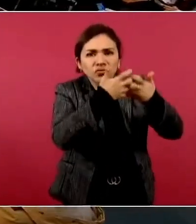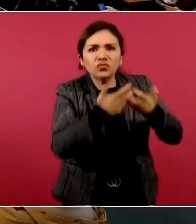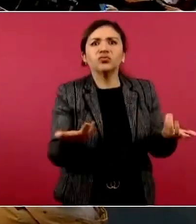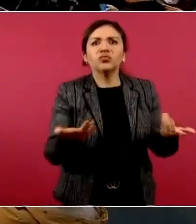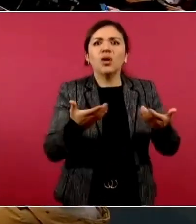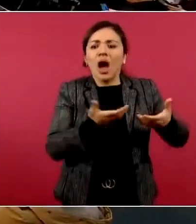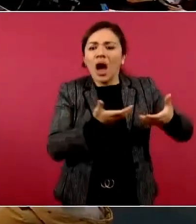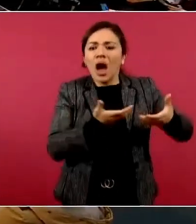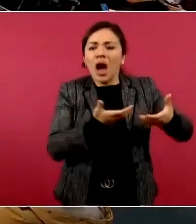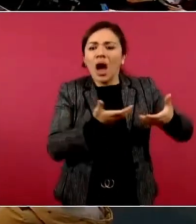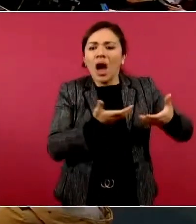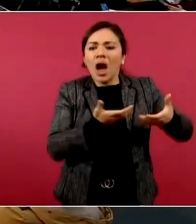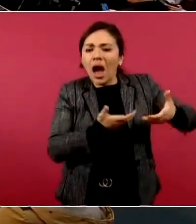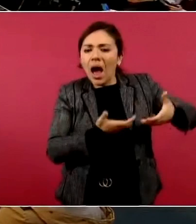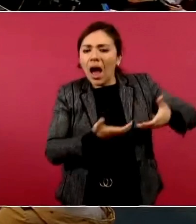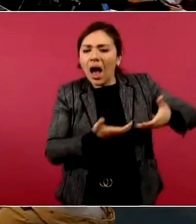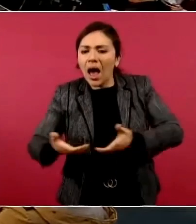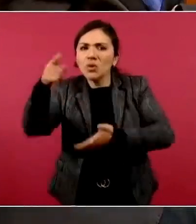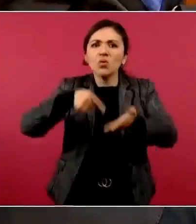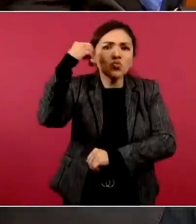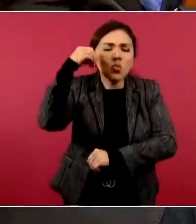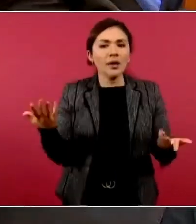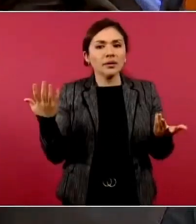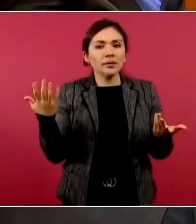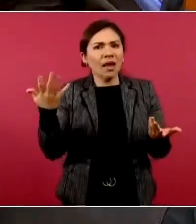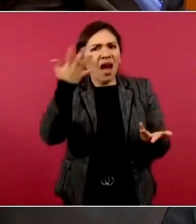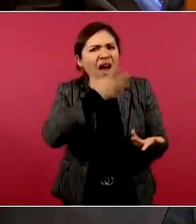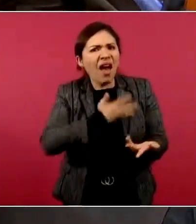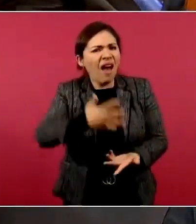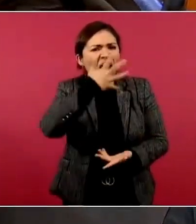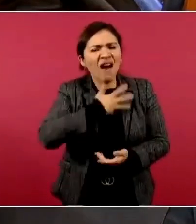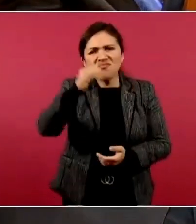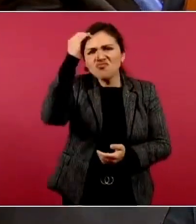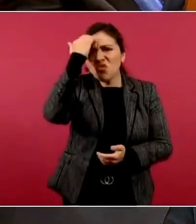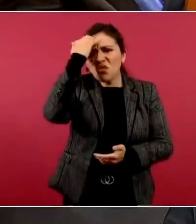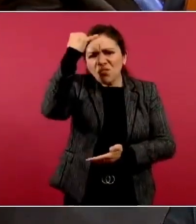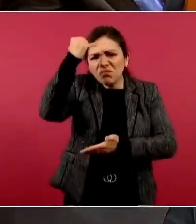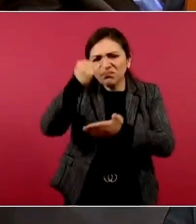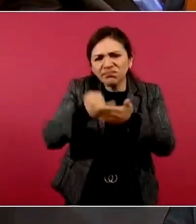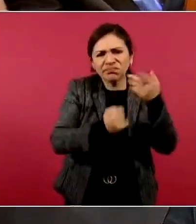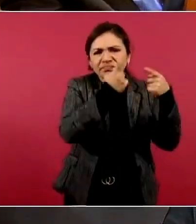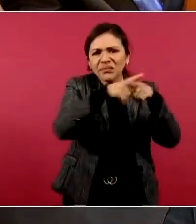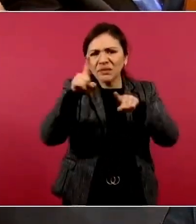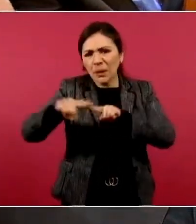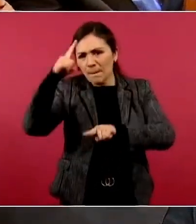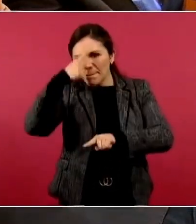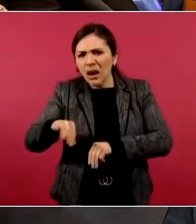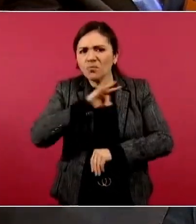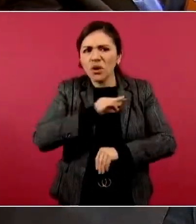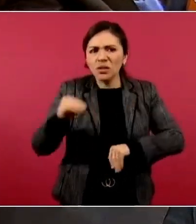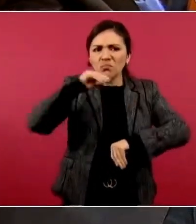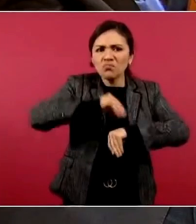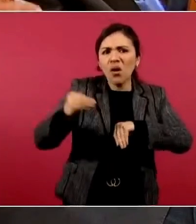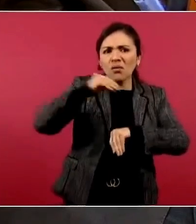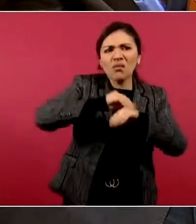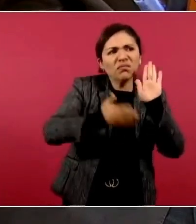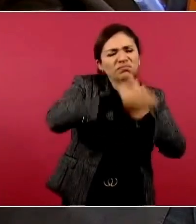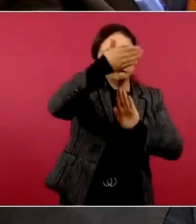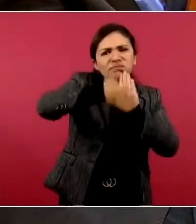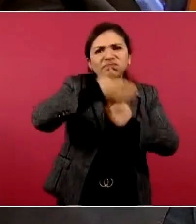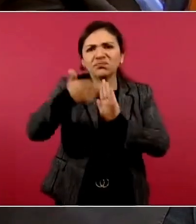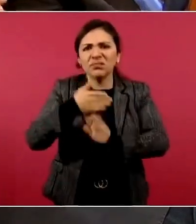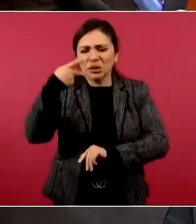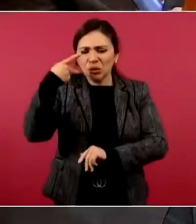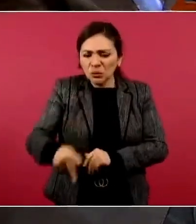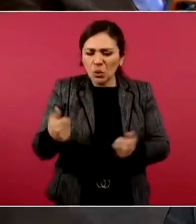Oaxaca, o sea, teniendo tanto conocimiento sobre hacer infraestructuras, te decían aquí